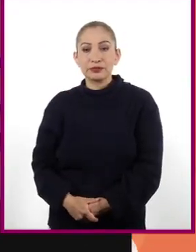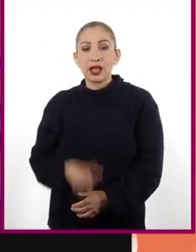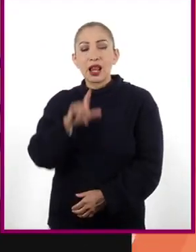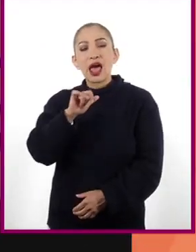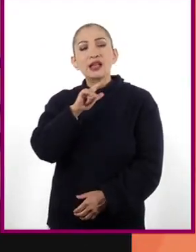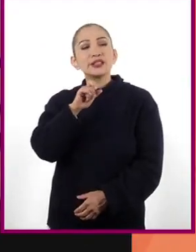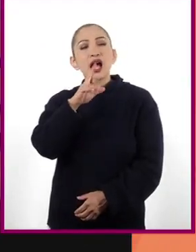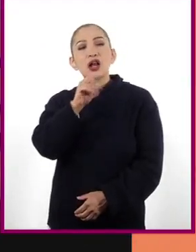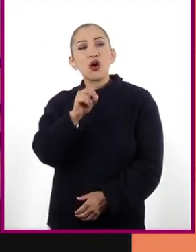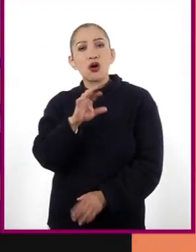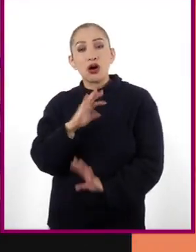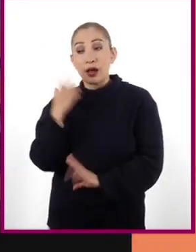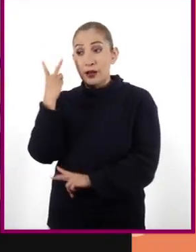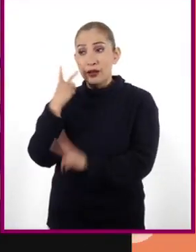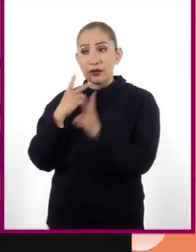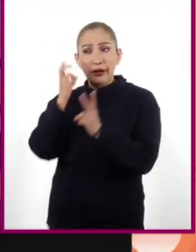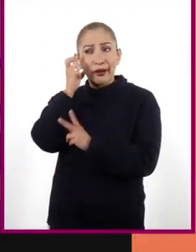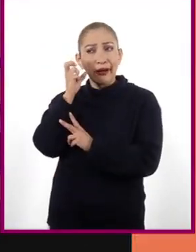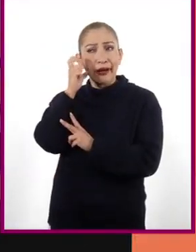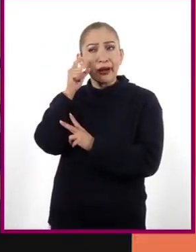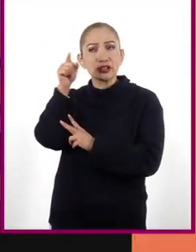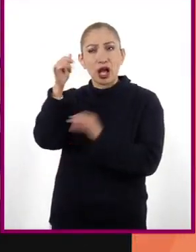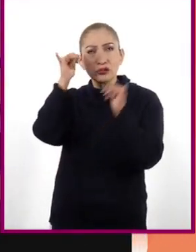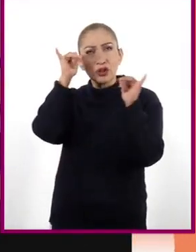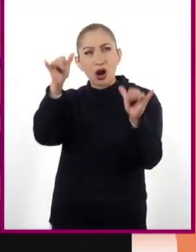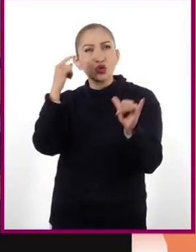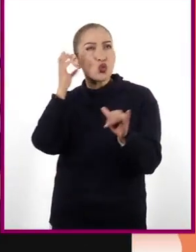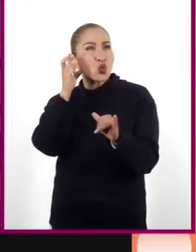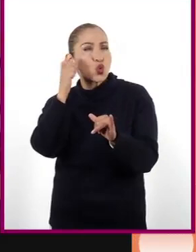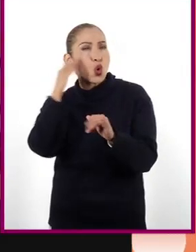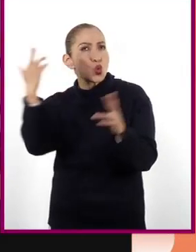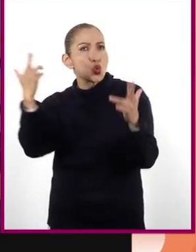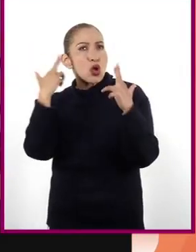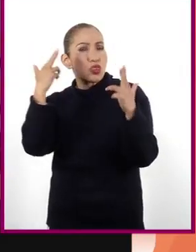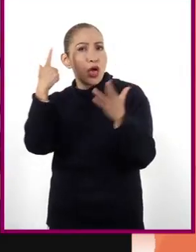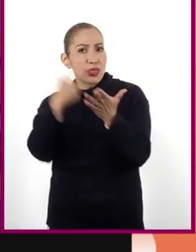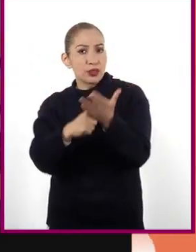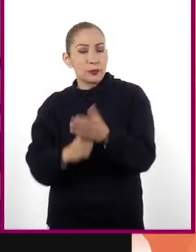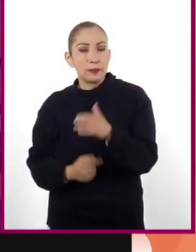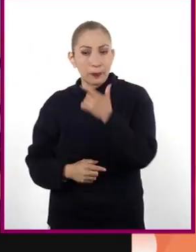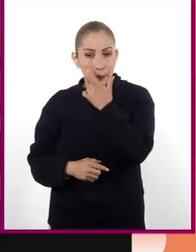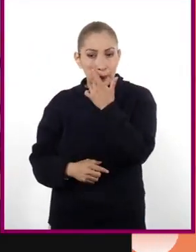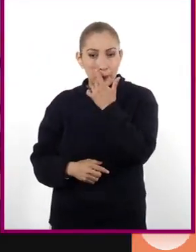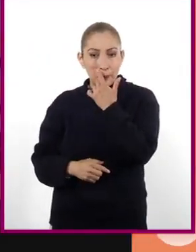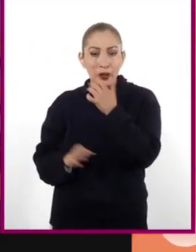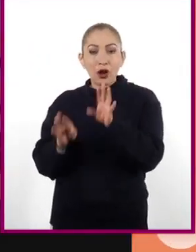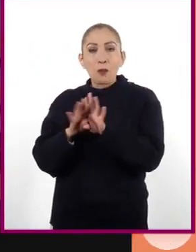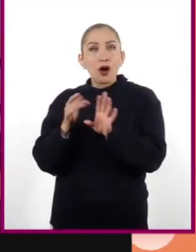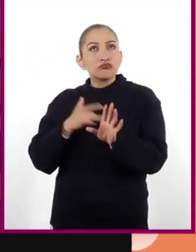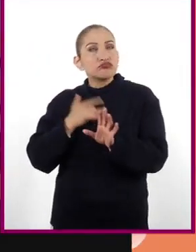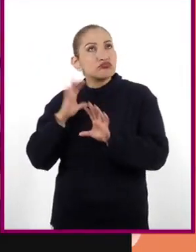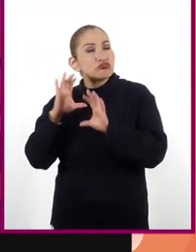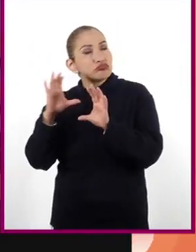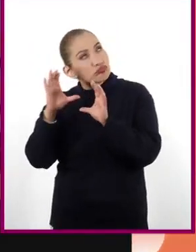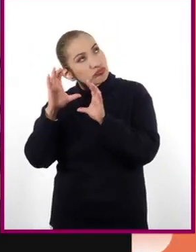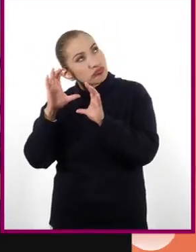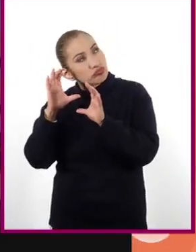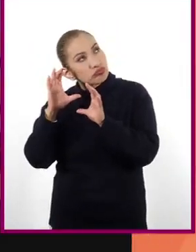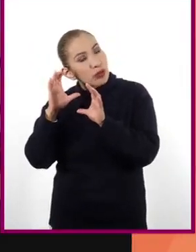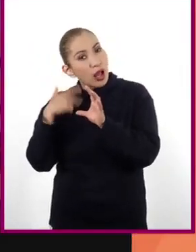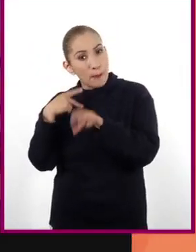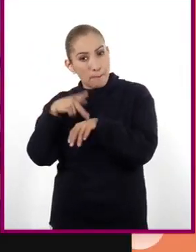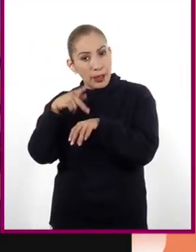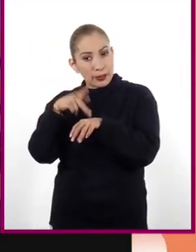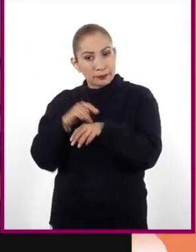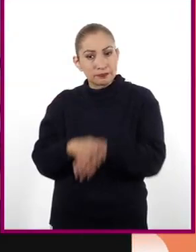Lázaro, llega el oído a ese toro y oirás gran ruido dentro de él. Y como sintió que tenía la cabeza para la